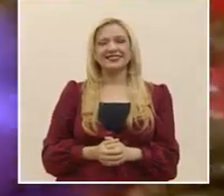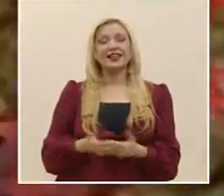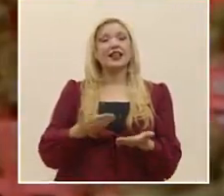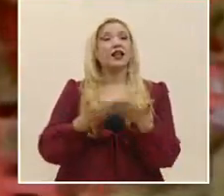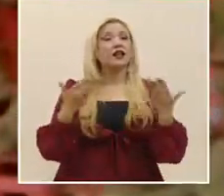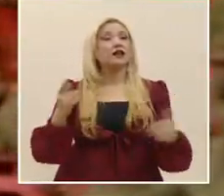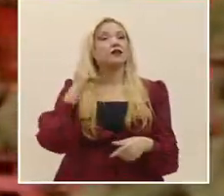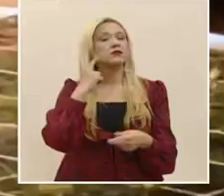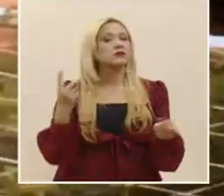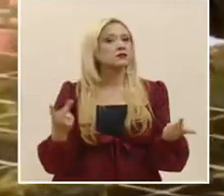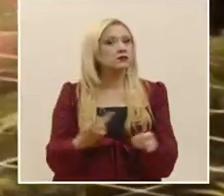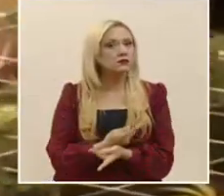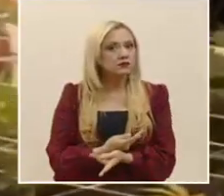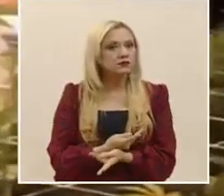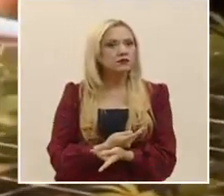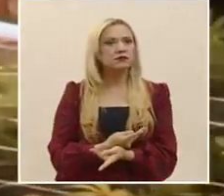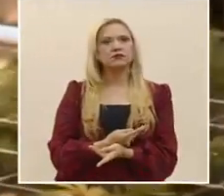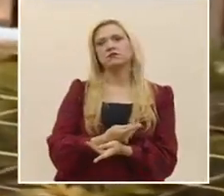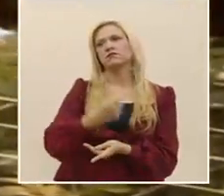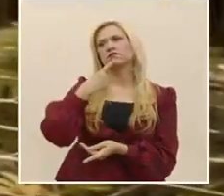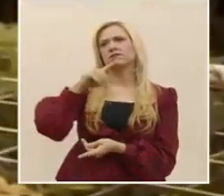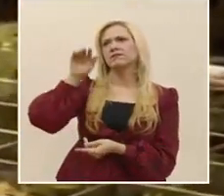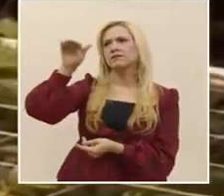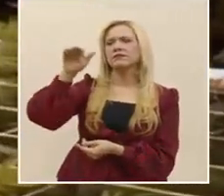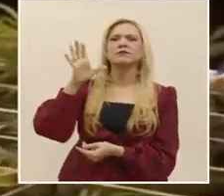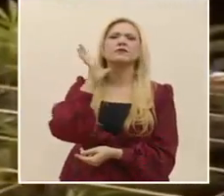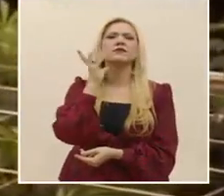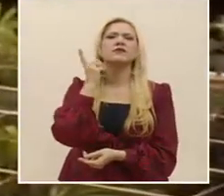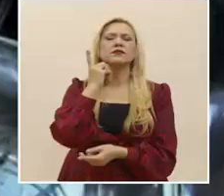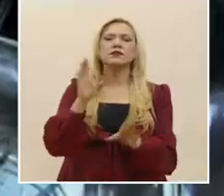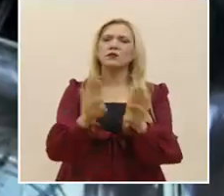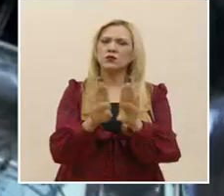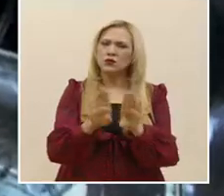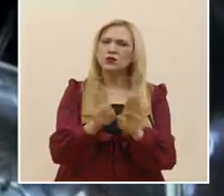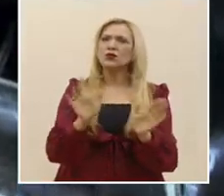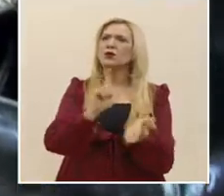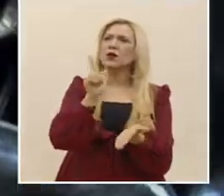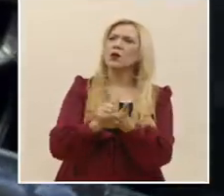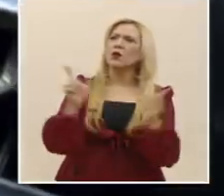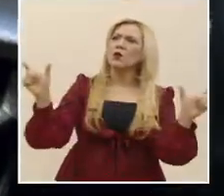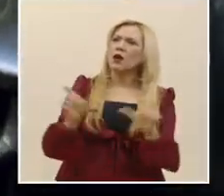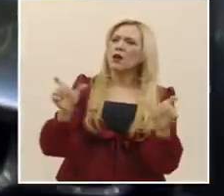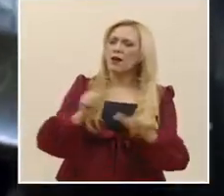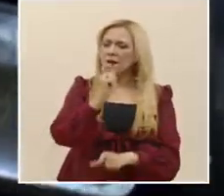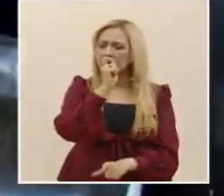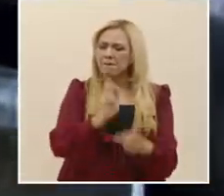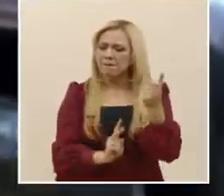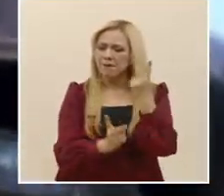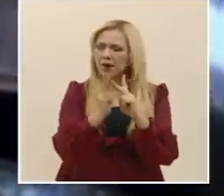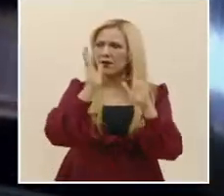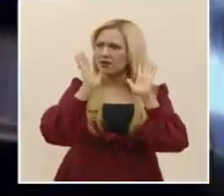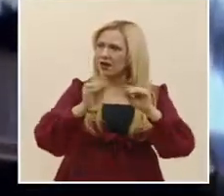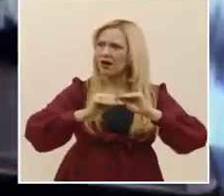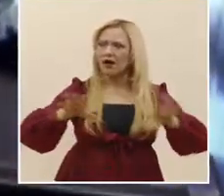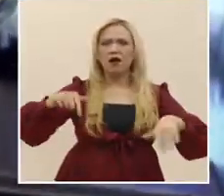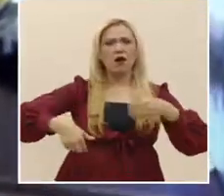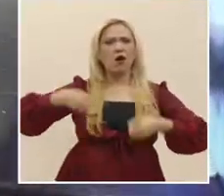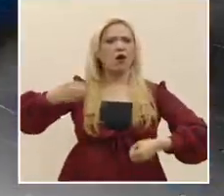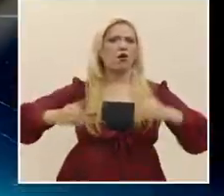Más adelante, demandan al Congreso regular el uso medicinal y lúdico de la marihuana, como lo determinó la Corte.